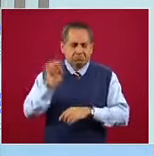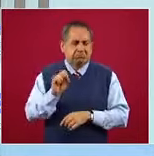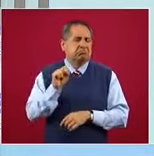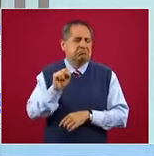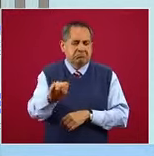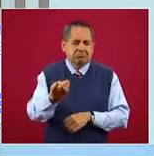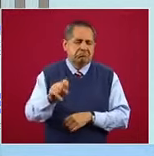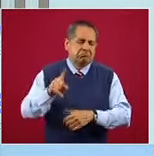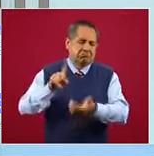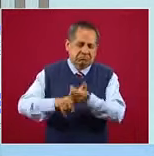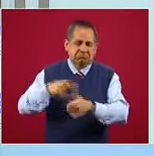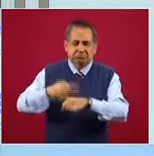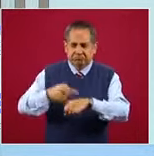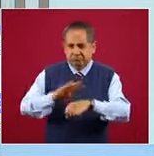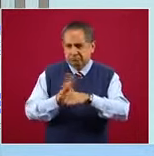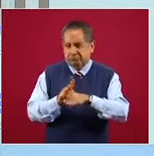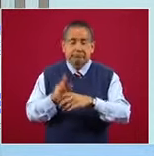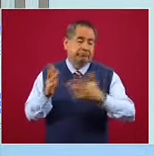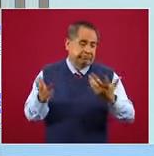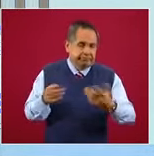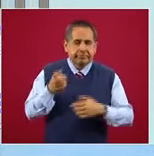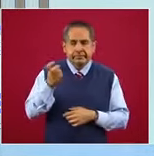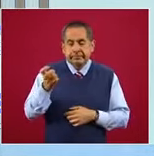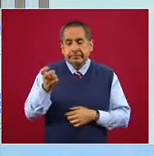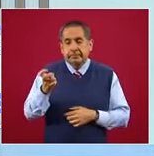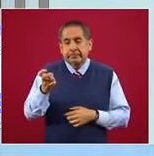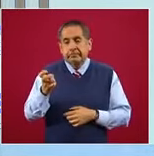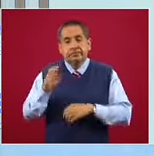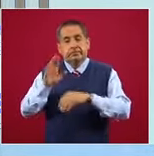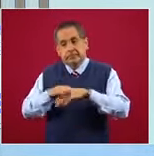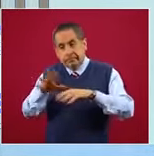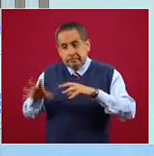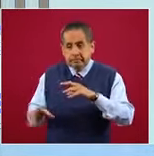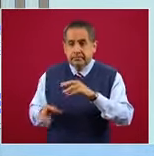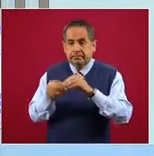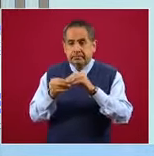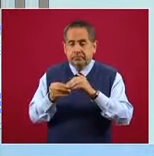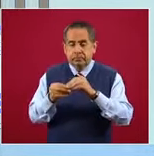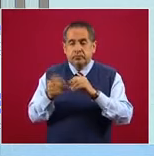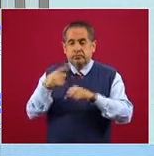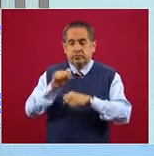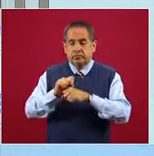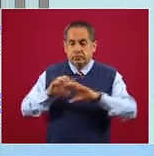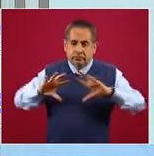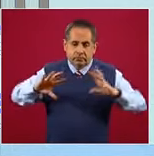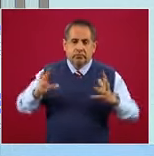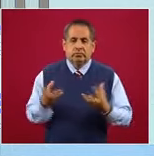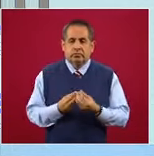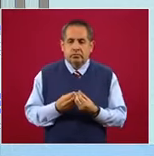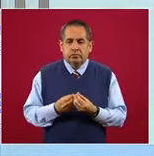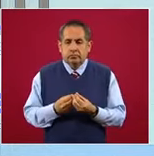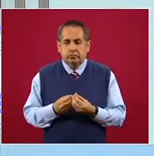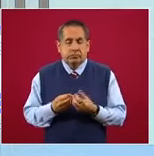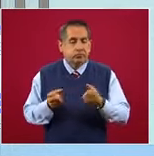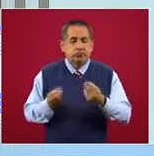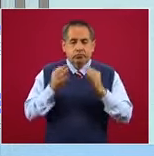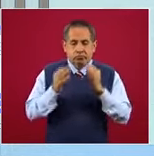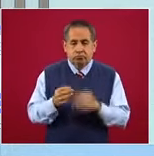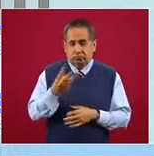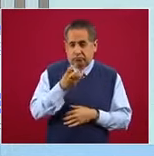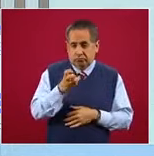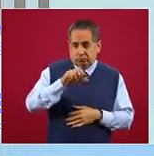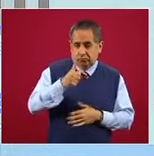dar positivo. Y entonces esta línea verde, a su vez, cuando sumamos todas las semanas, en vez de decir que tenemos